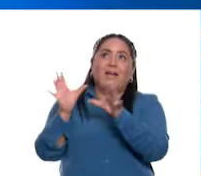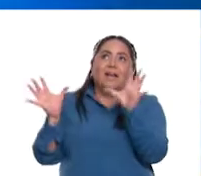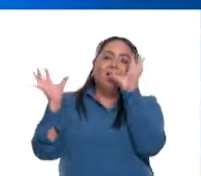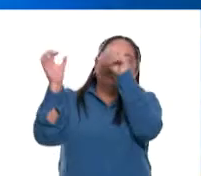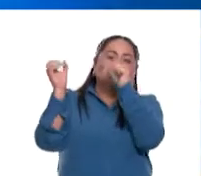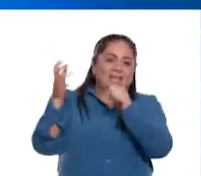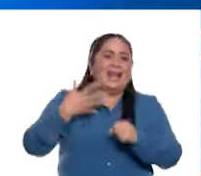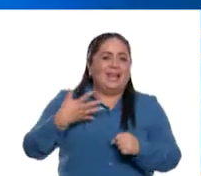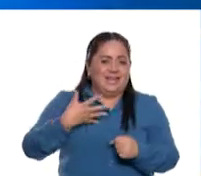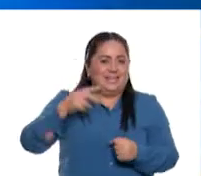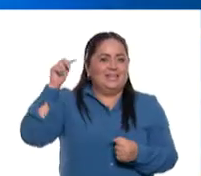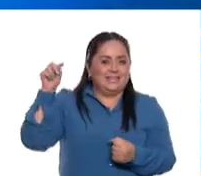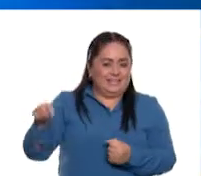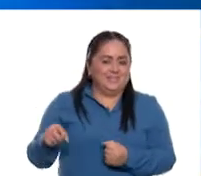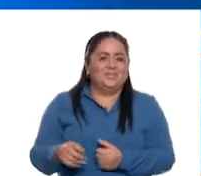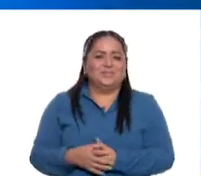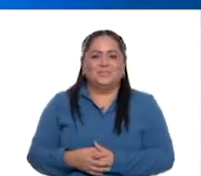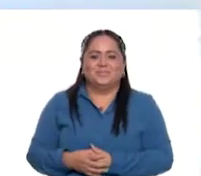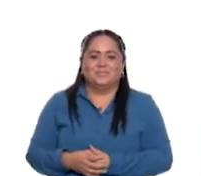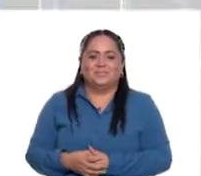detuvo. Sí.